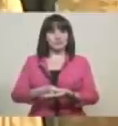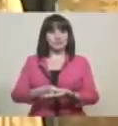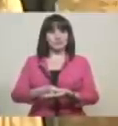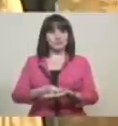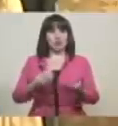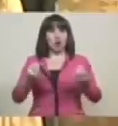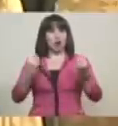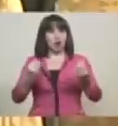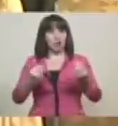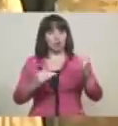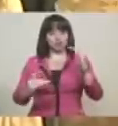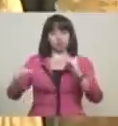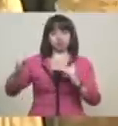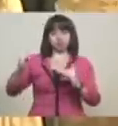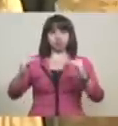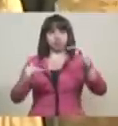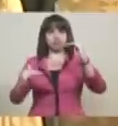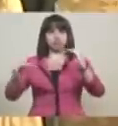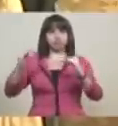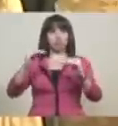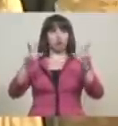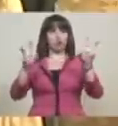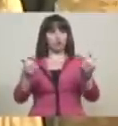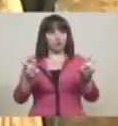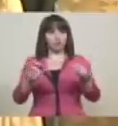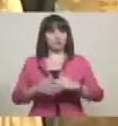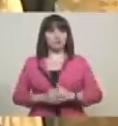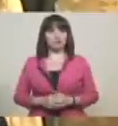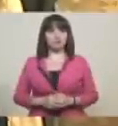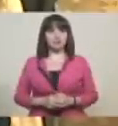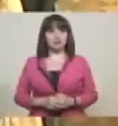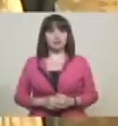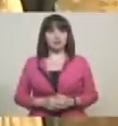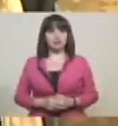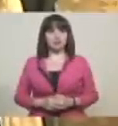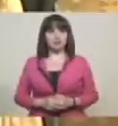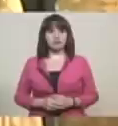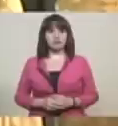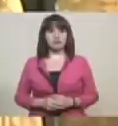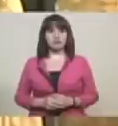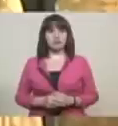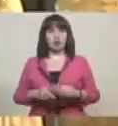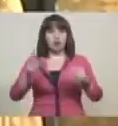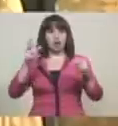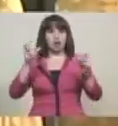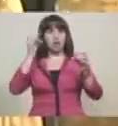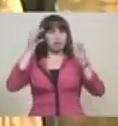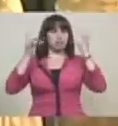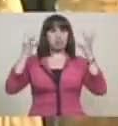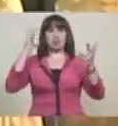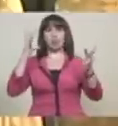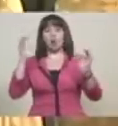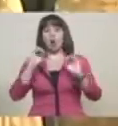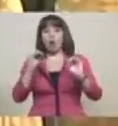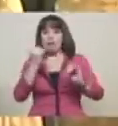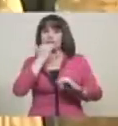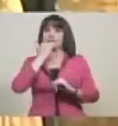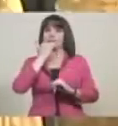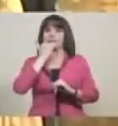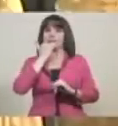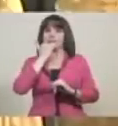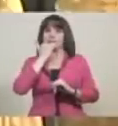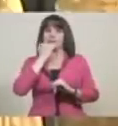Vamos a un proceso de nuevo equilibrio con nueva fórmula, nuevos caminos. ¿Inventamos o erramos?